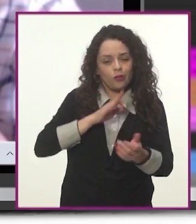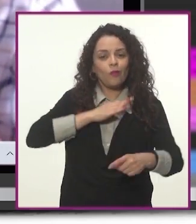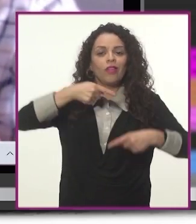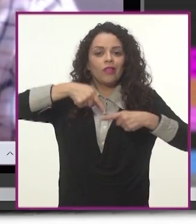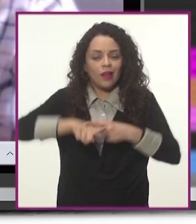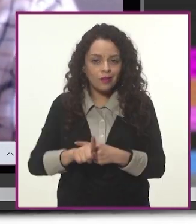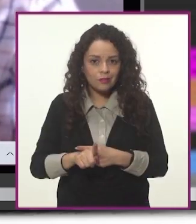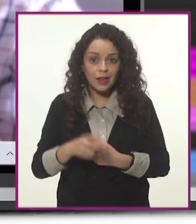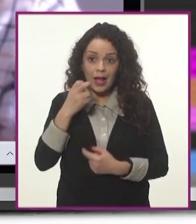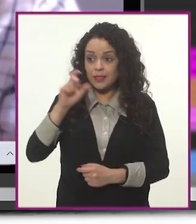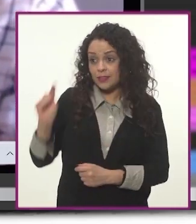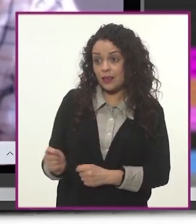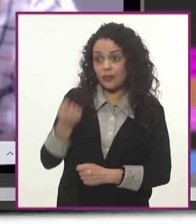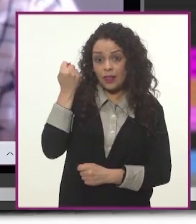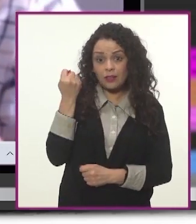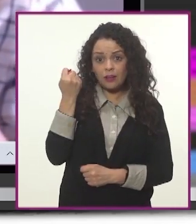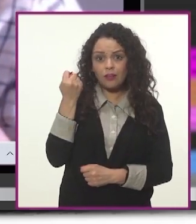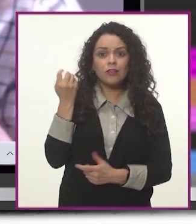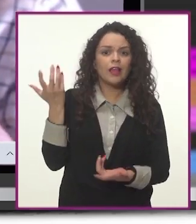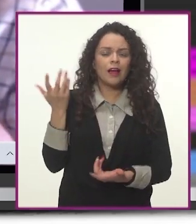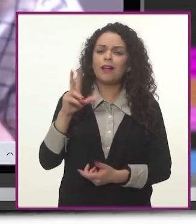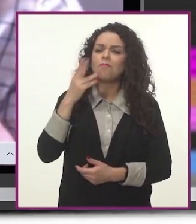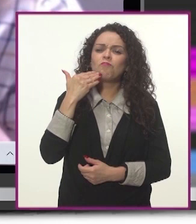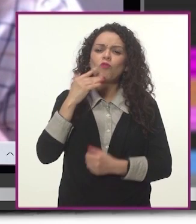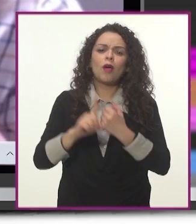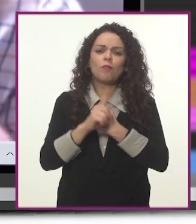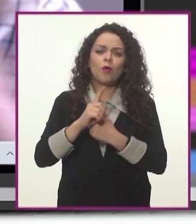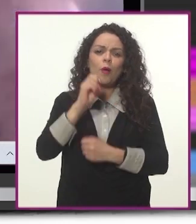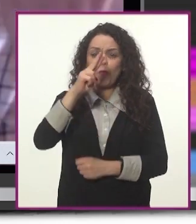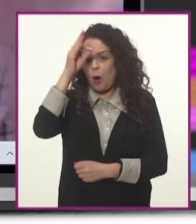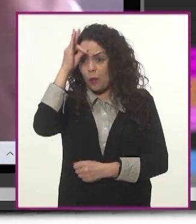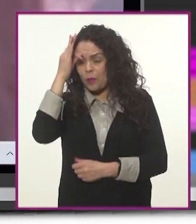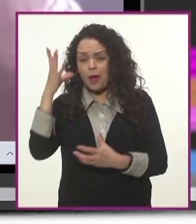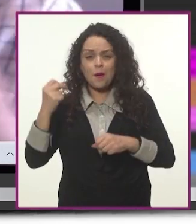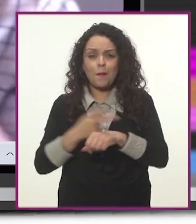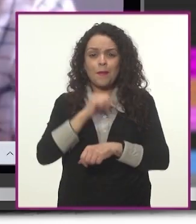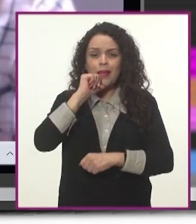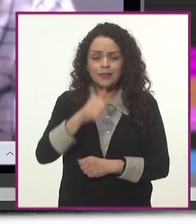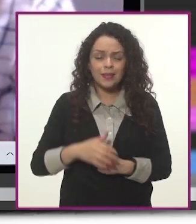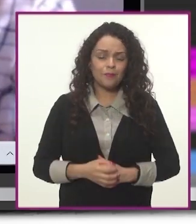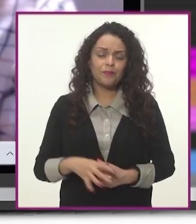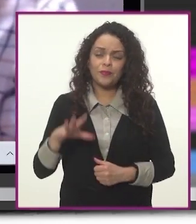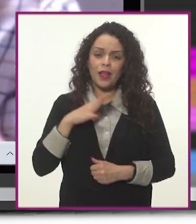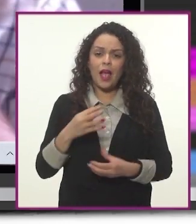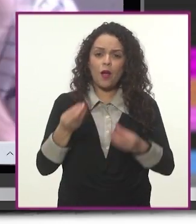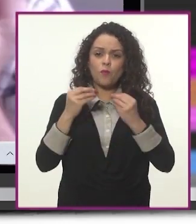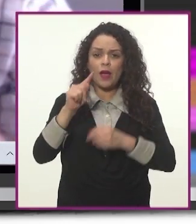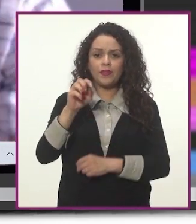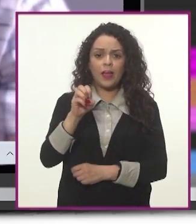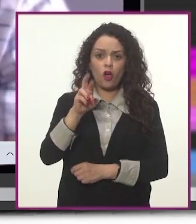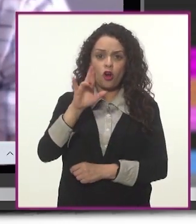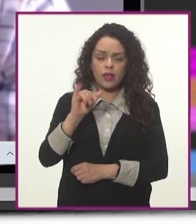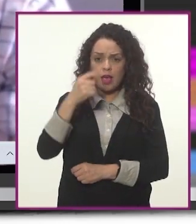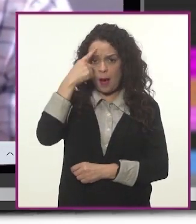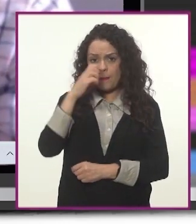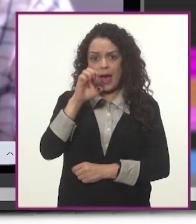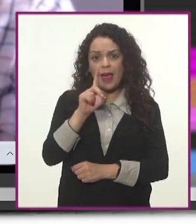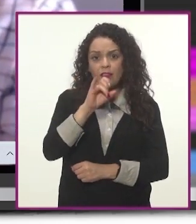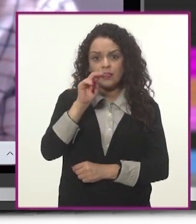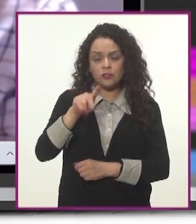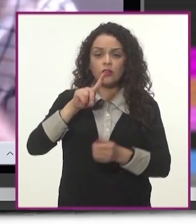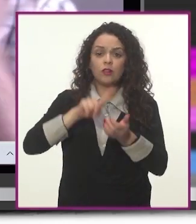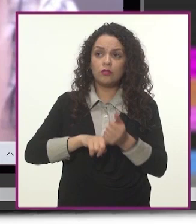una tecnología a prueba de tontos, ¿no? La teoría, hay muchísimas teorías, por supuesto, de edición. Las soviéticas, las de